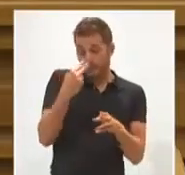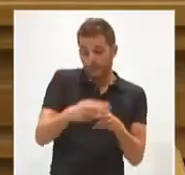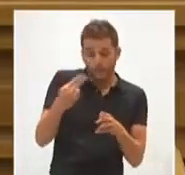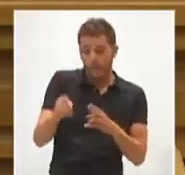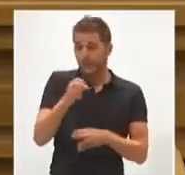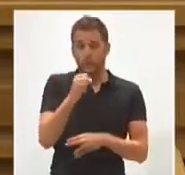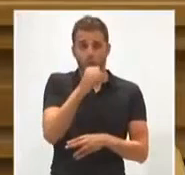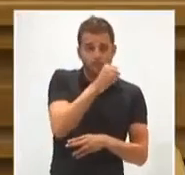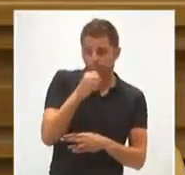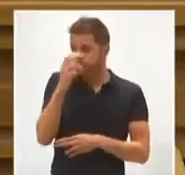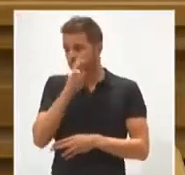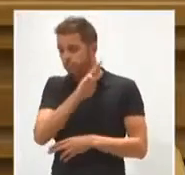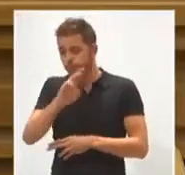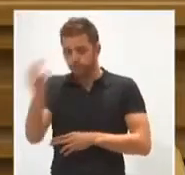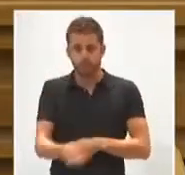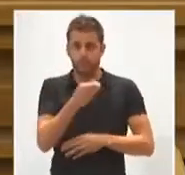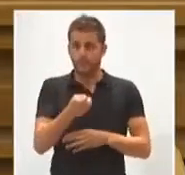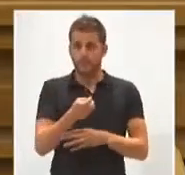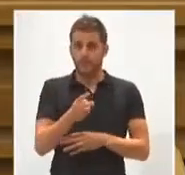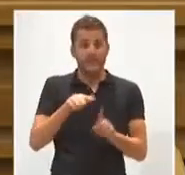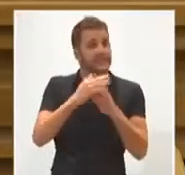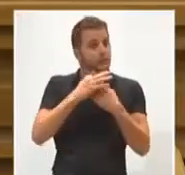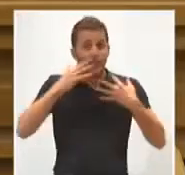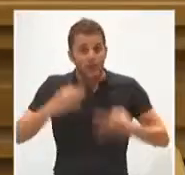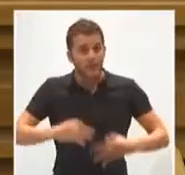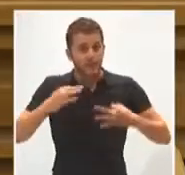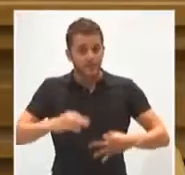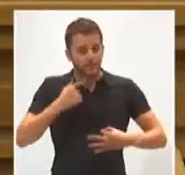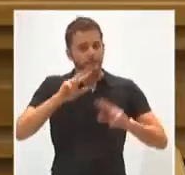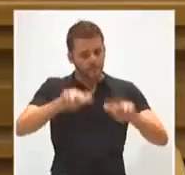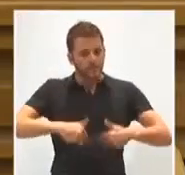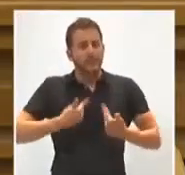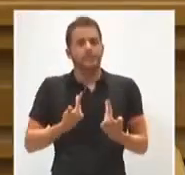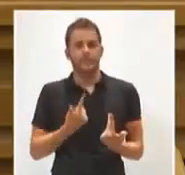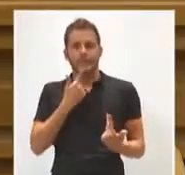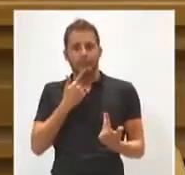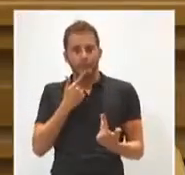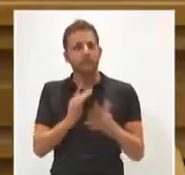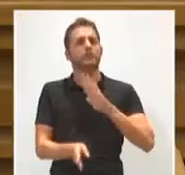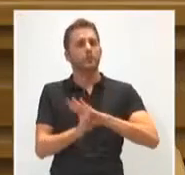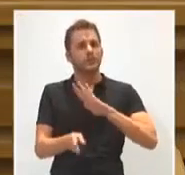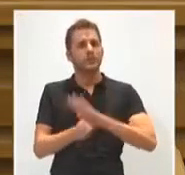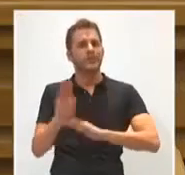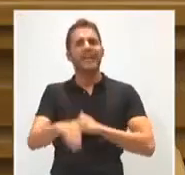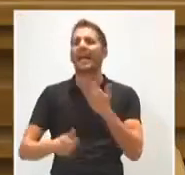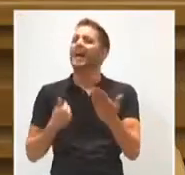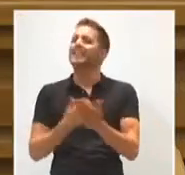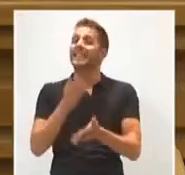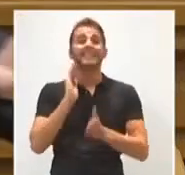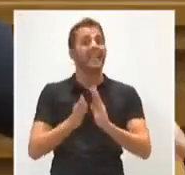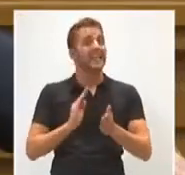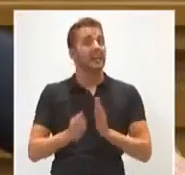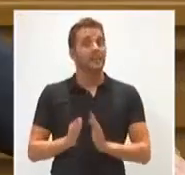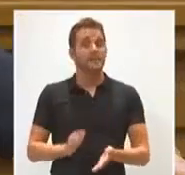es que eso me permite asegurar que vamos a seguir hasta que haya un tratamiento liderando